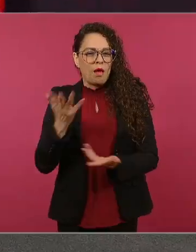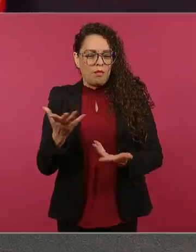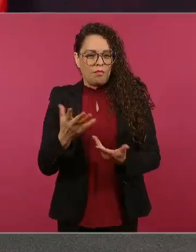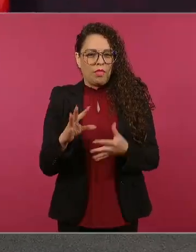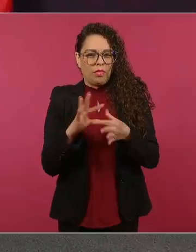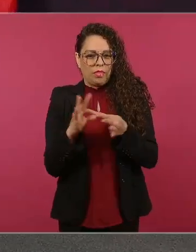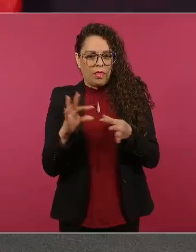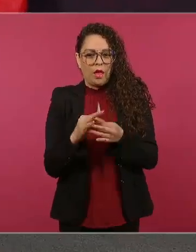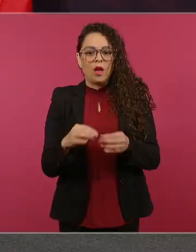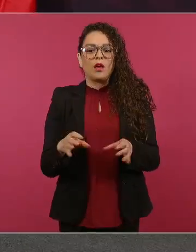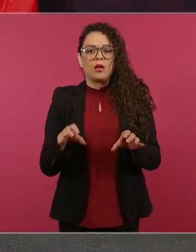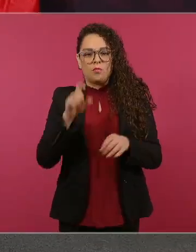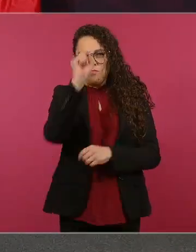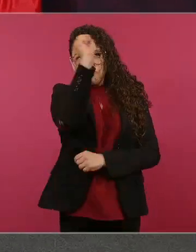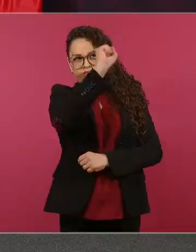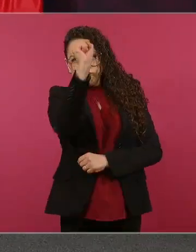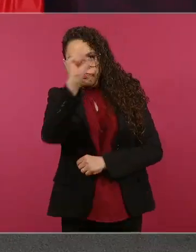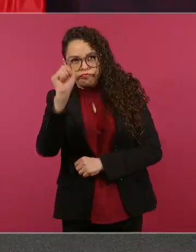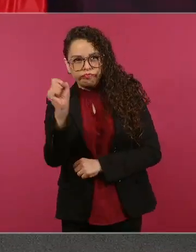Aquí en el pizarrón.